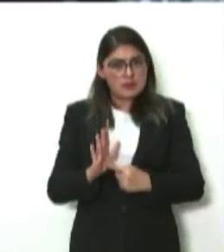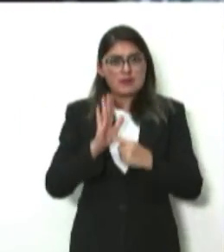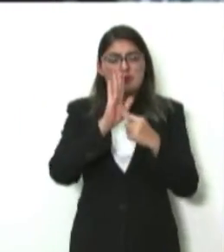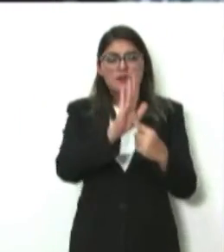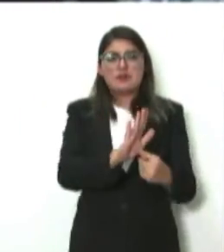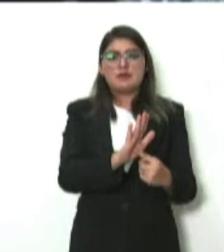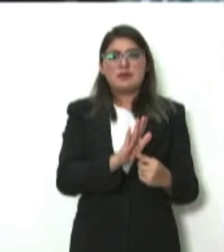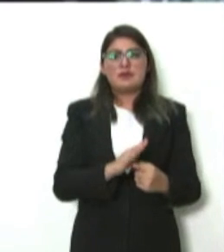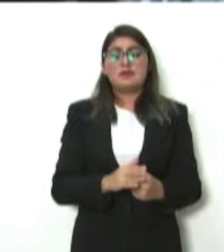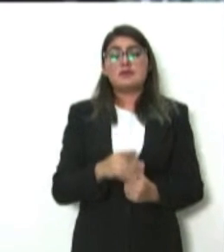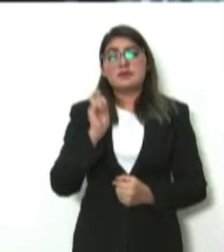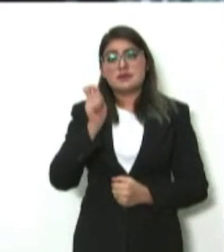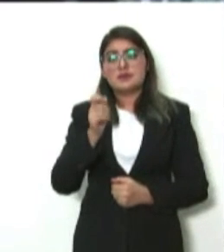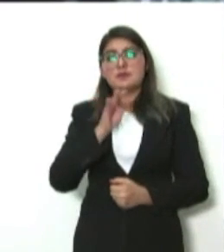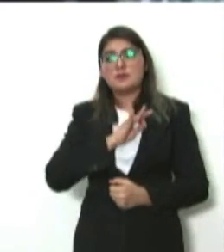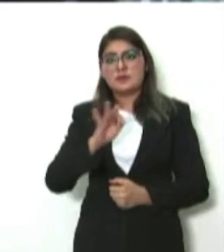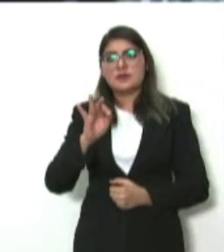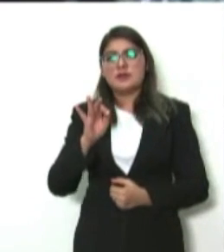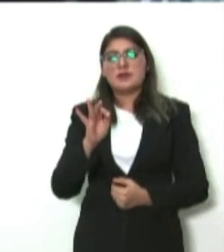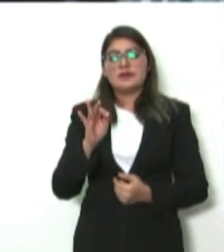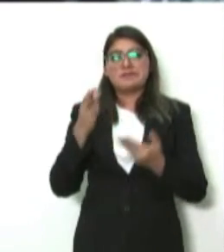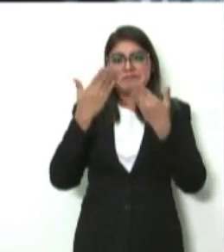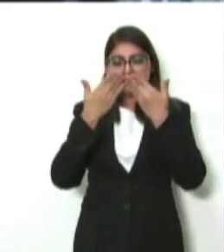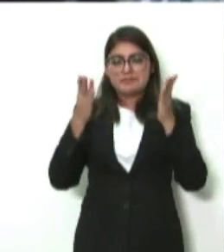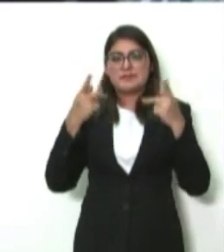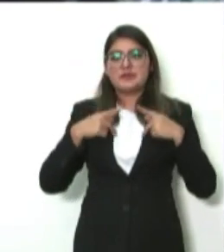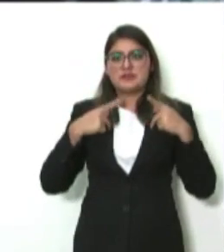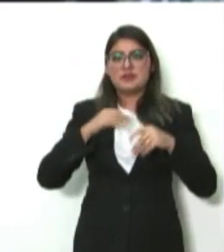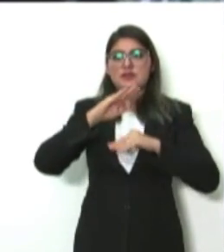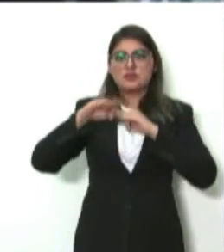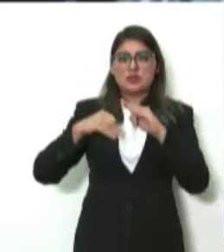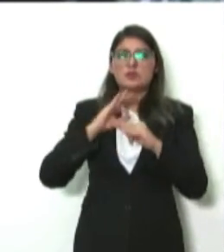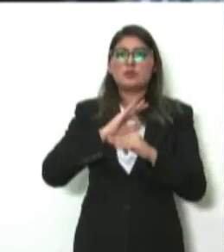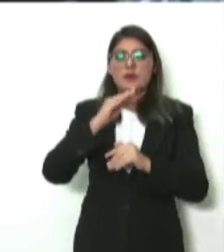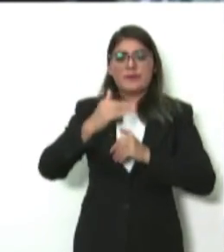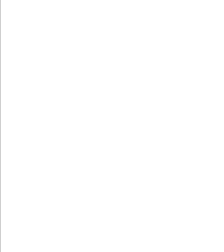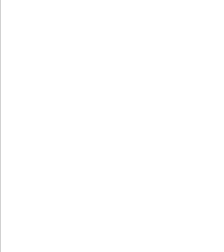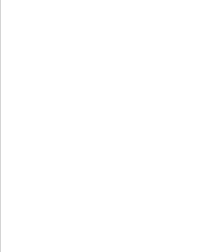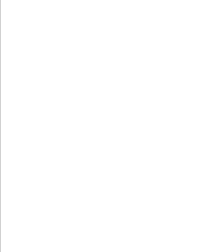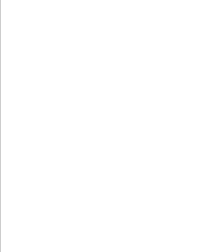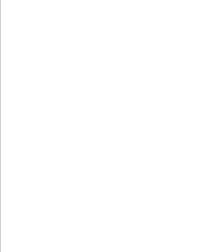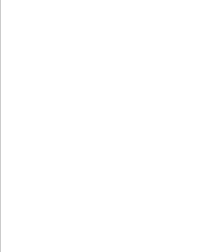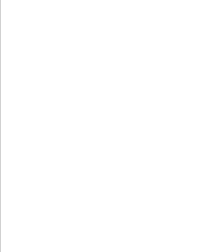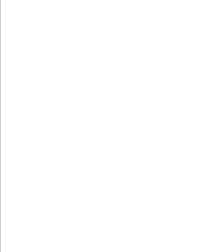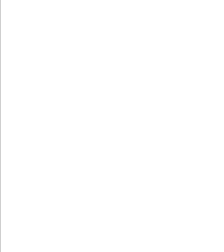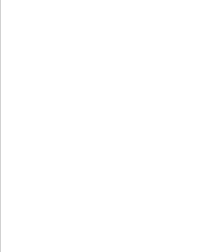entera conocimiento para que la sociedad pueda avanzar en el derecho a saber